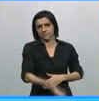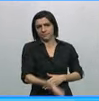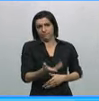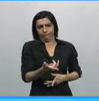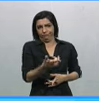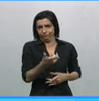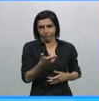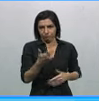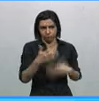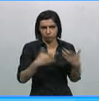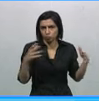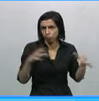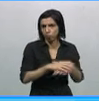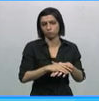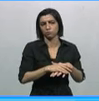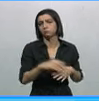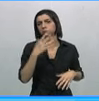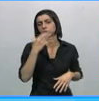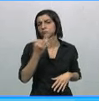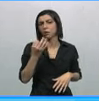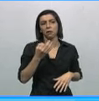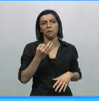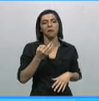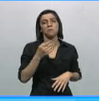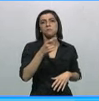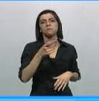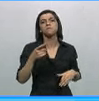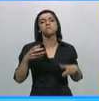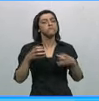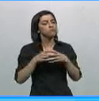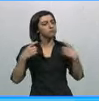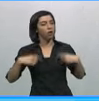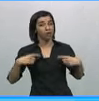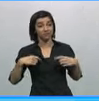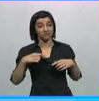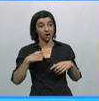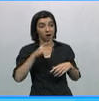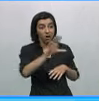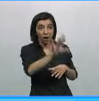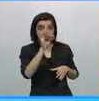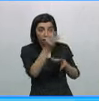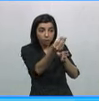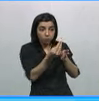Realmente es una de las incorporaciones que ha hecho Central que le ha dado muchos frutos.